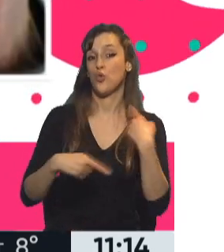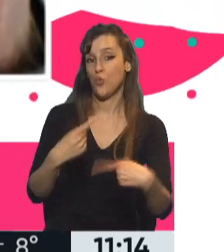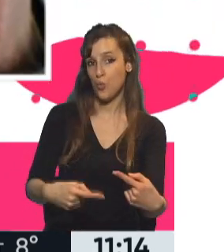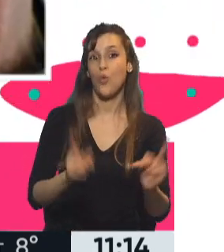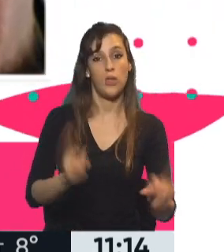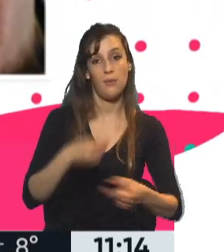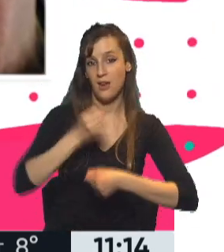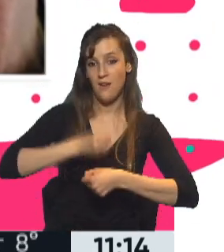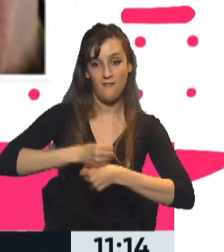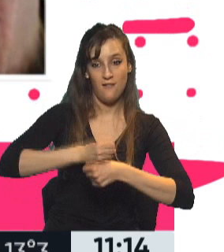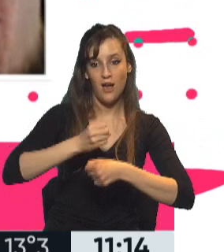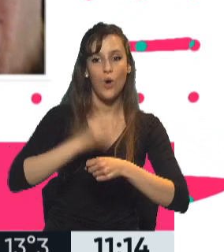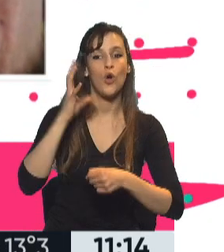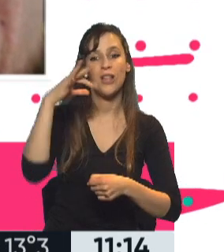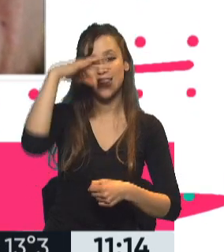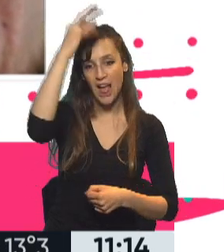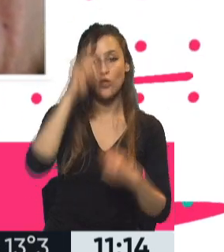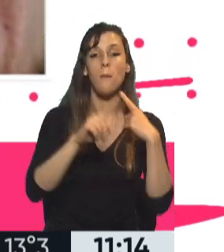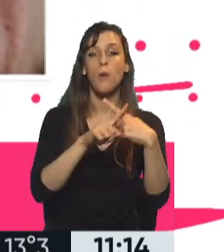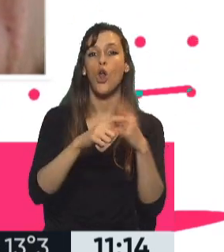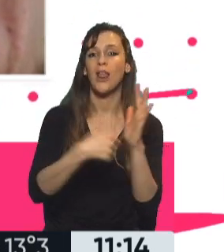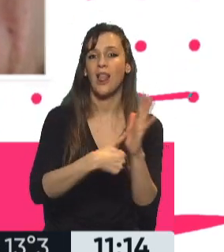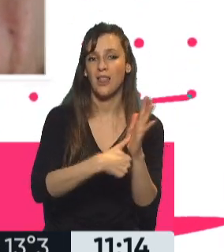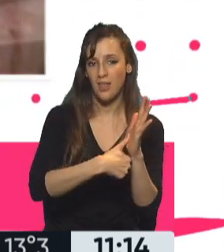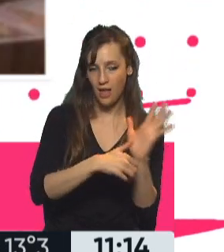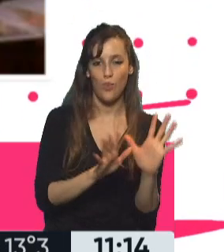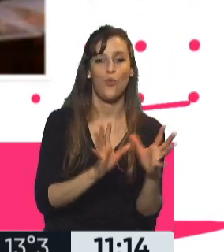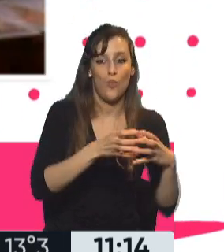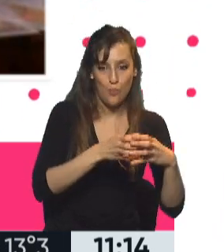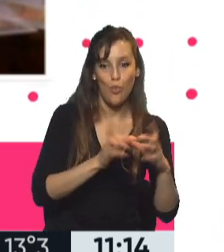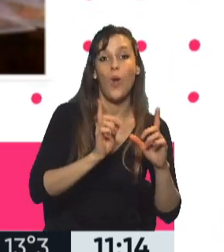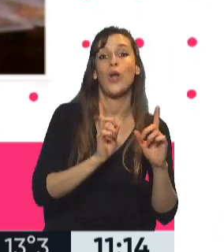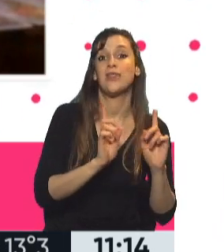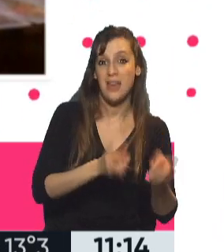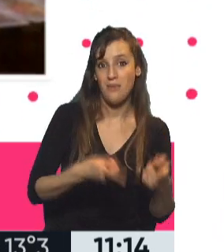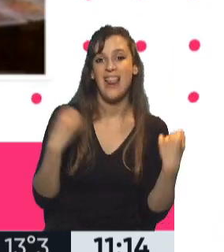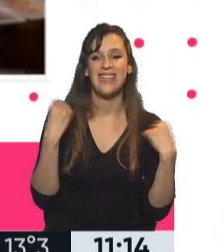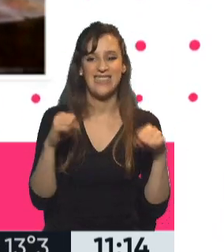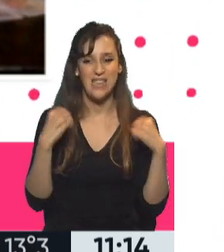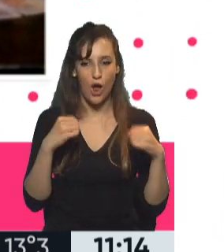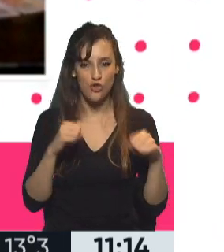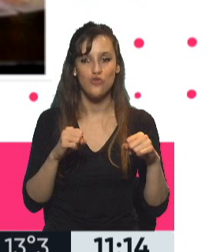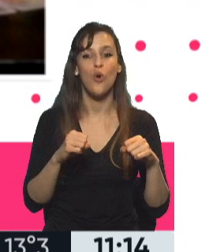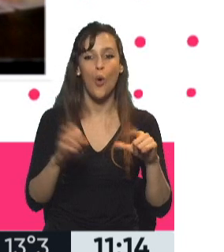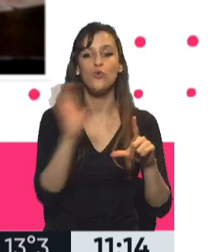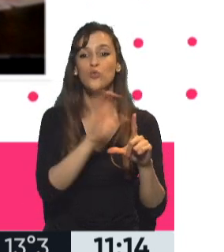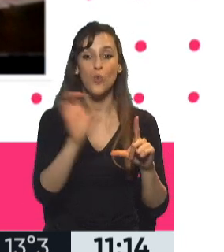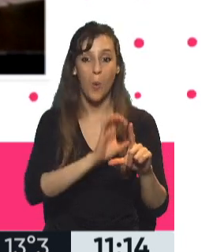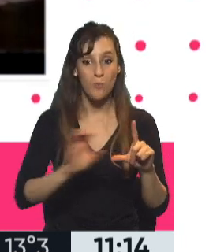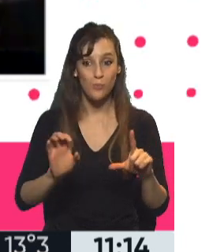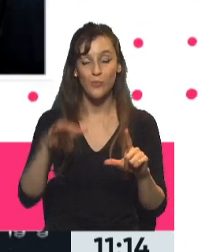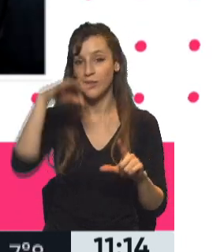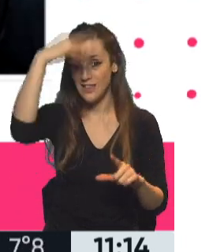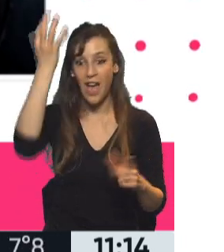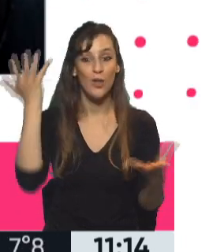Identidad. Y por otro lado, también estoy ensayando una obra por Zoom. Claro, o sea, que en la vida me hubiera